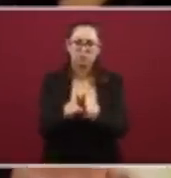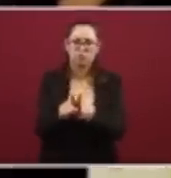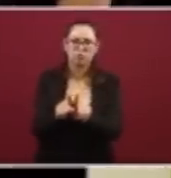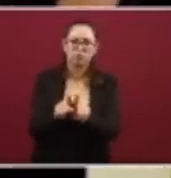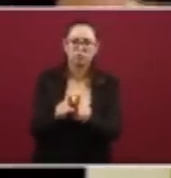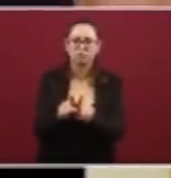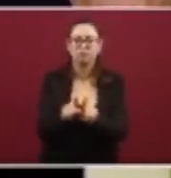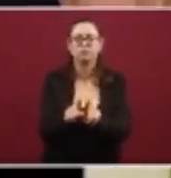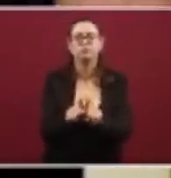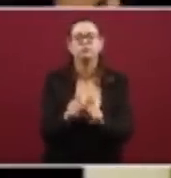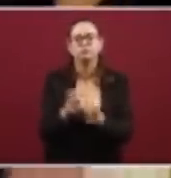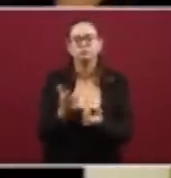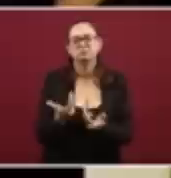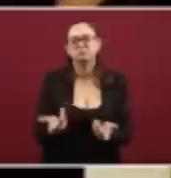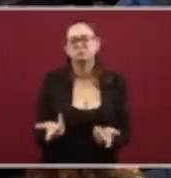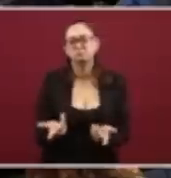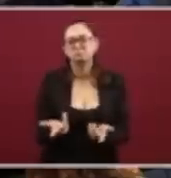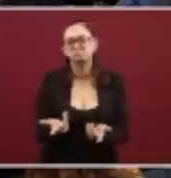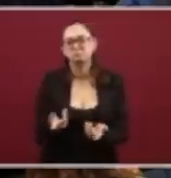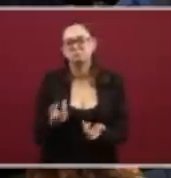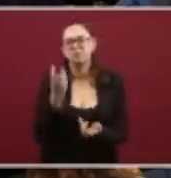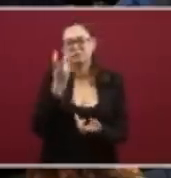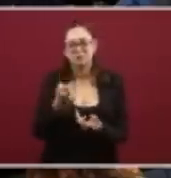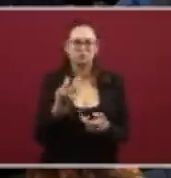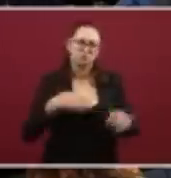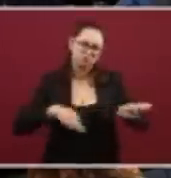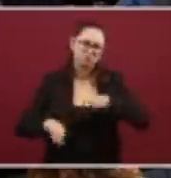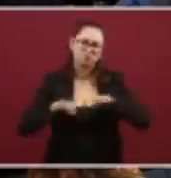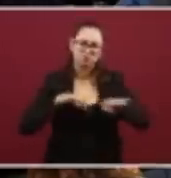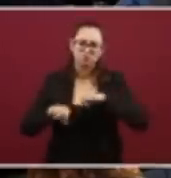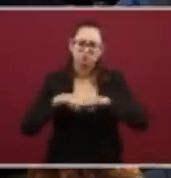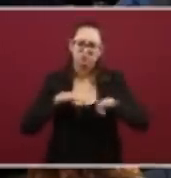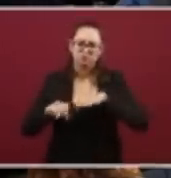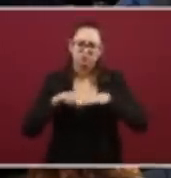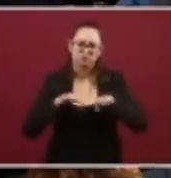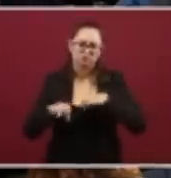y por eso esta labor inclusive